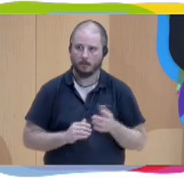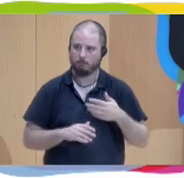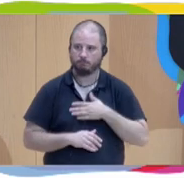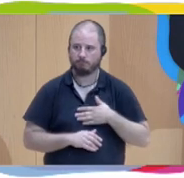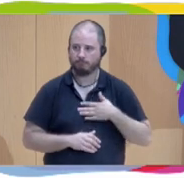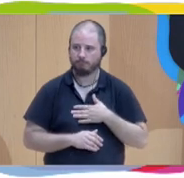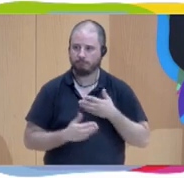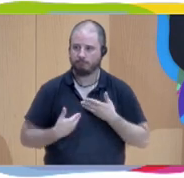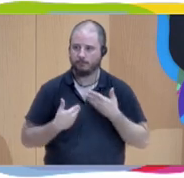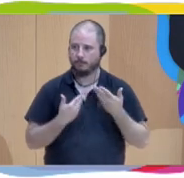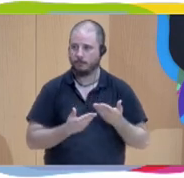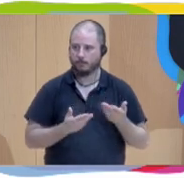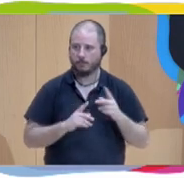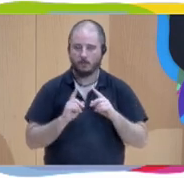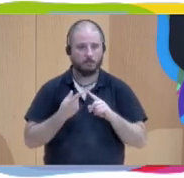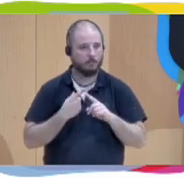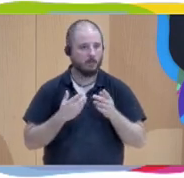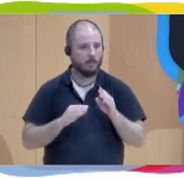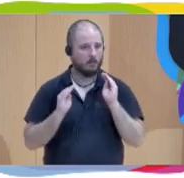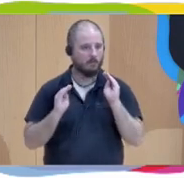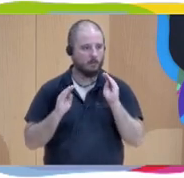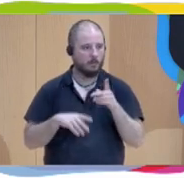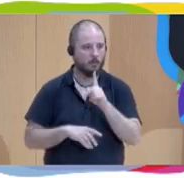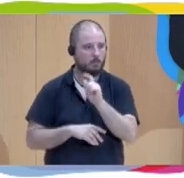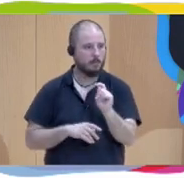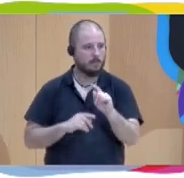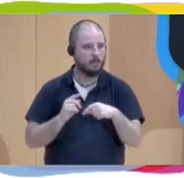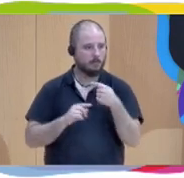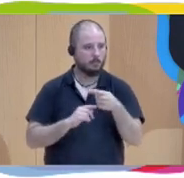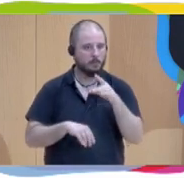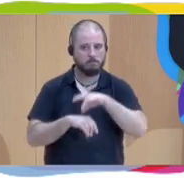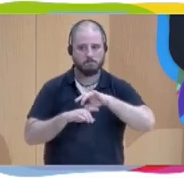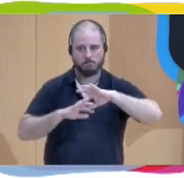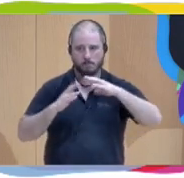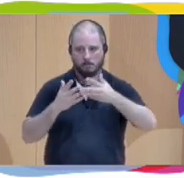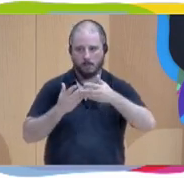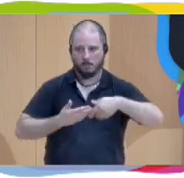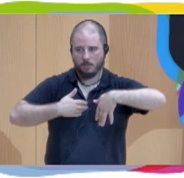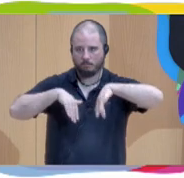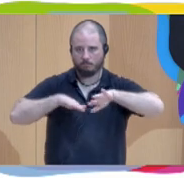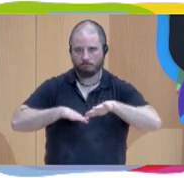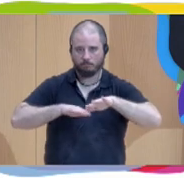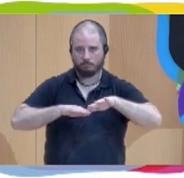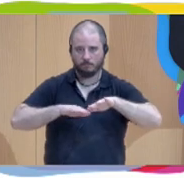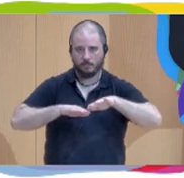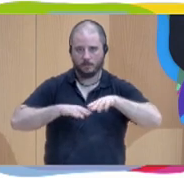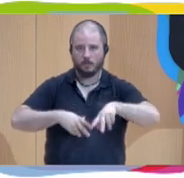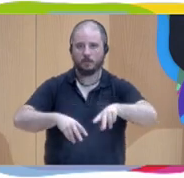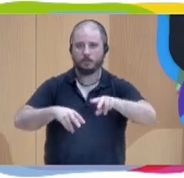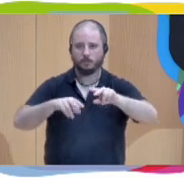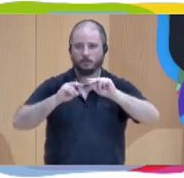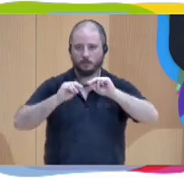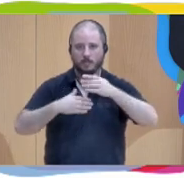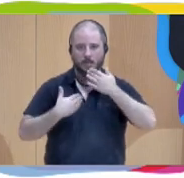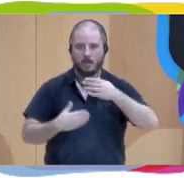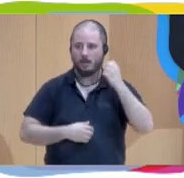Y empezamos con esa primera formación. Un mes después llegó la pandemia, todo se paralizó, pero después de la pandemia, y gracias a los fondos Next